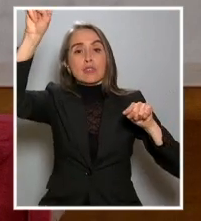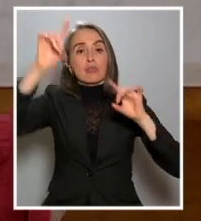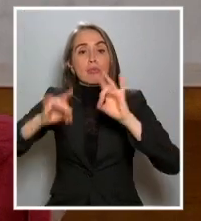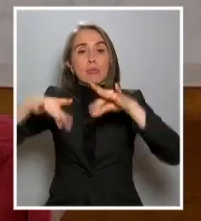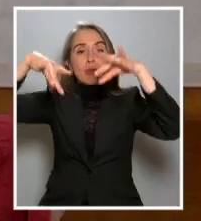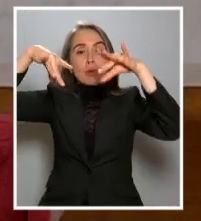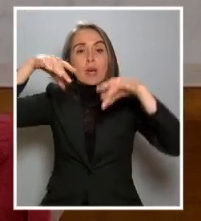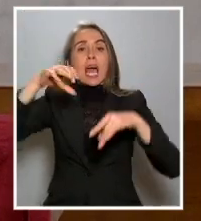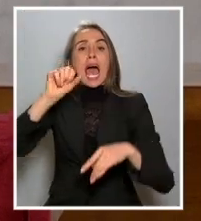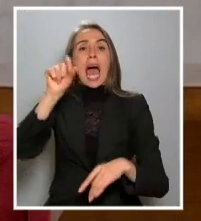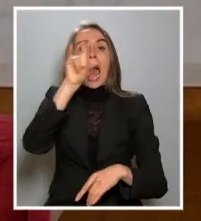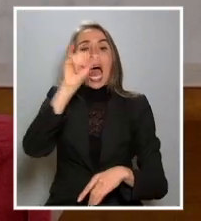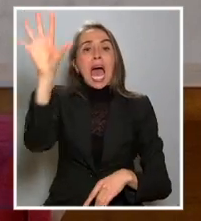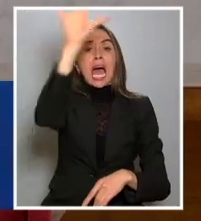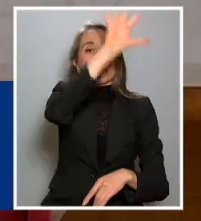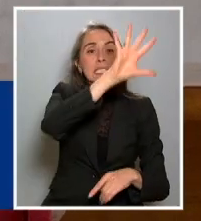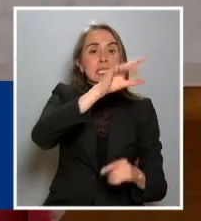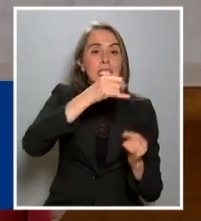Asia.